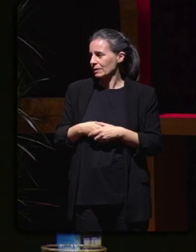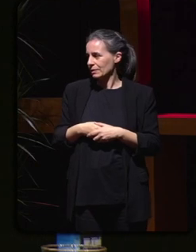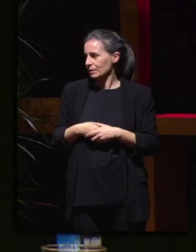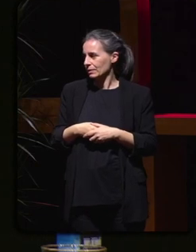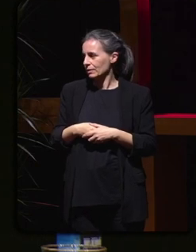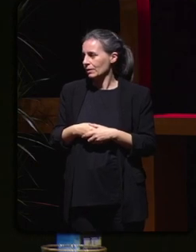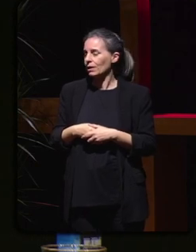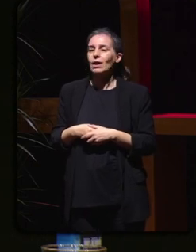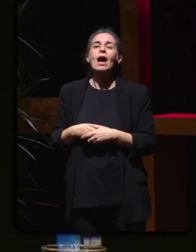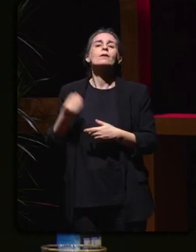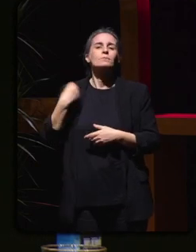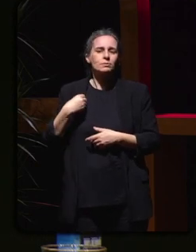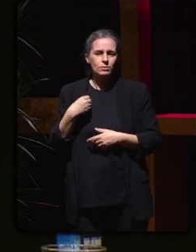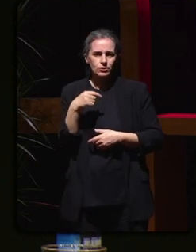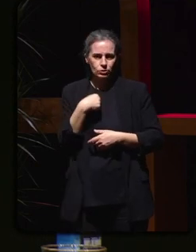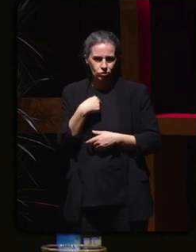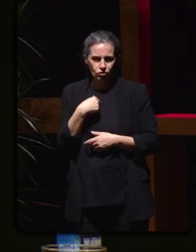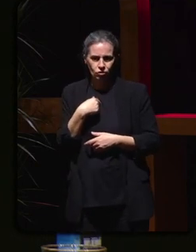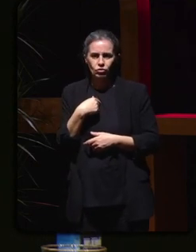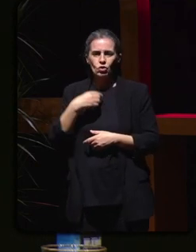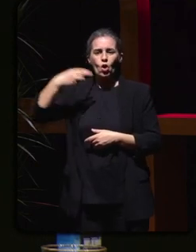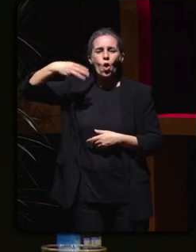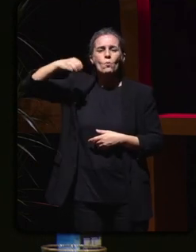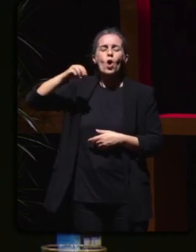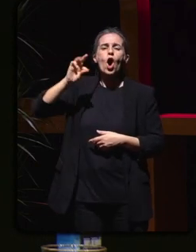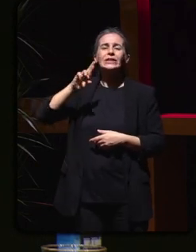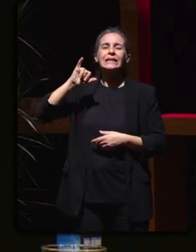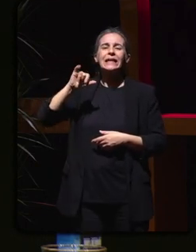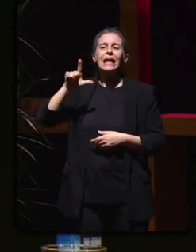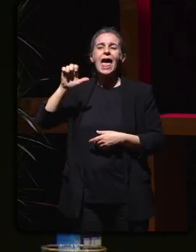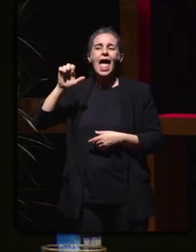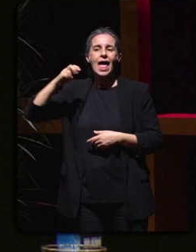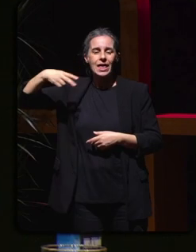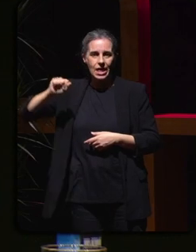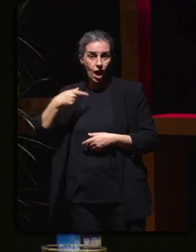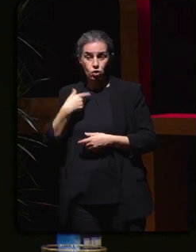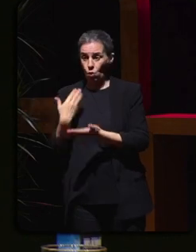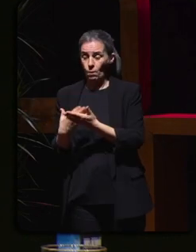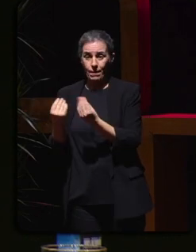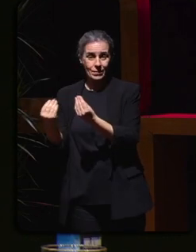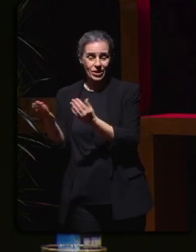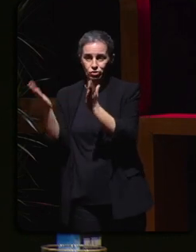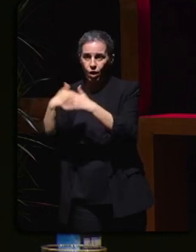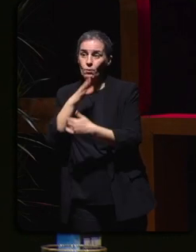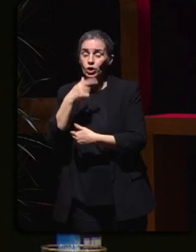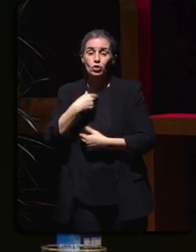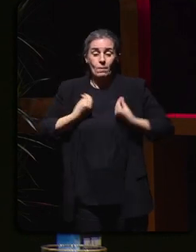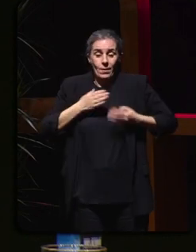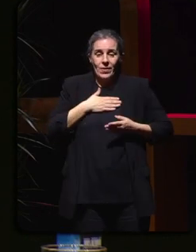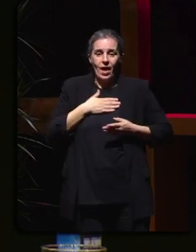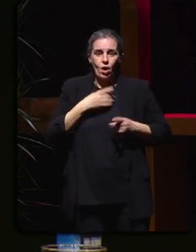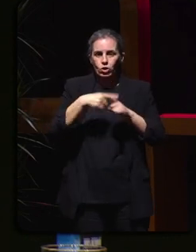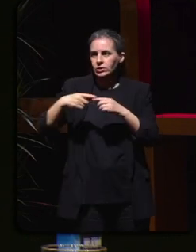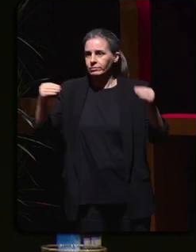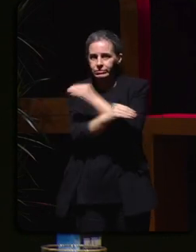sin papeles al bombonera oficial y madrileña sin papeles porque mi vida Todo es contradictorio todo el rato entonces yo